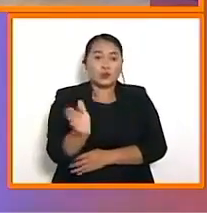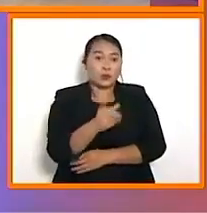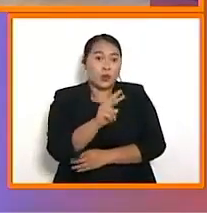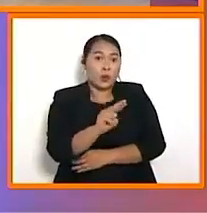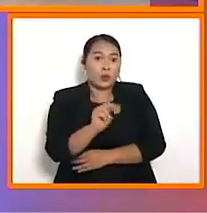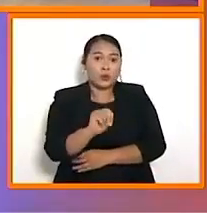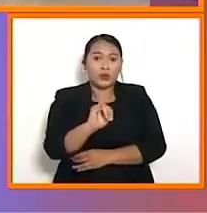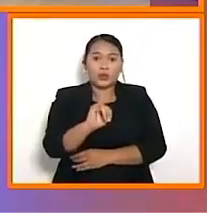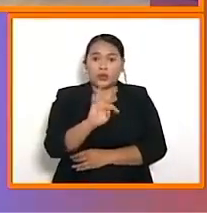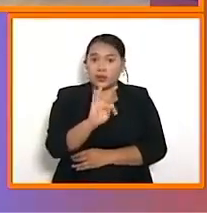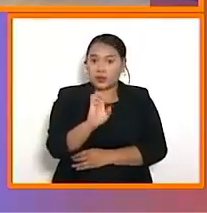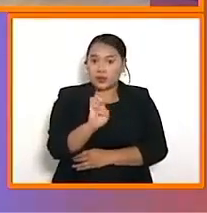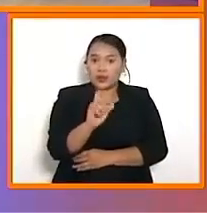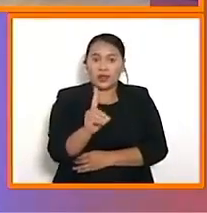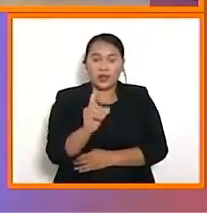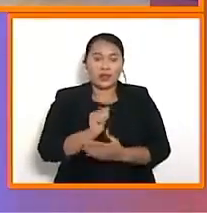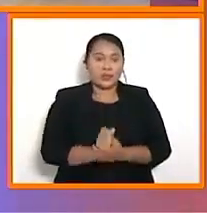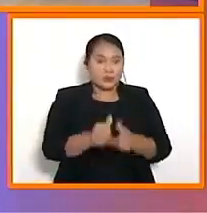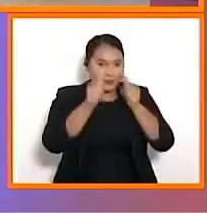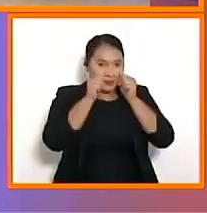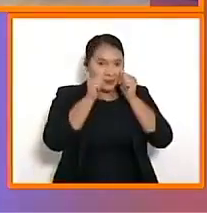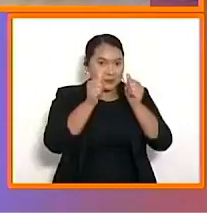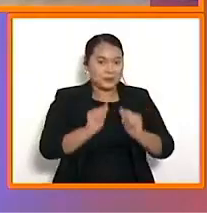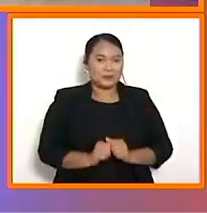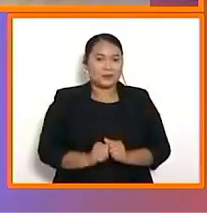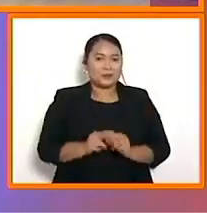atentos porque este es suerte.